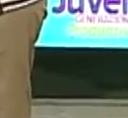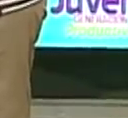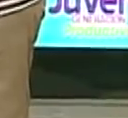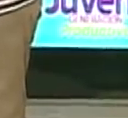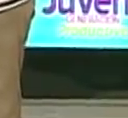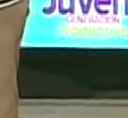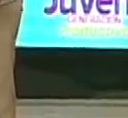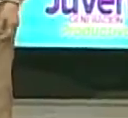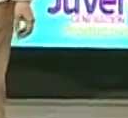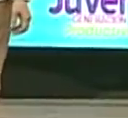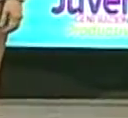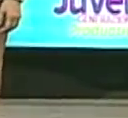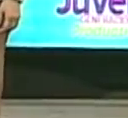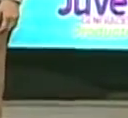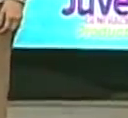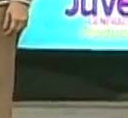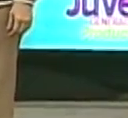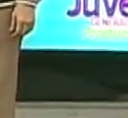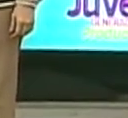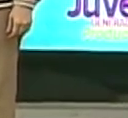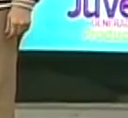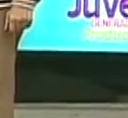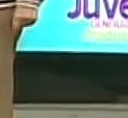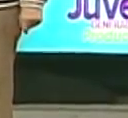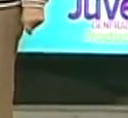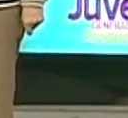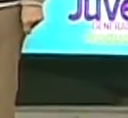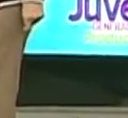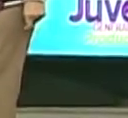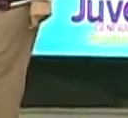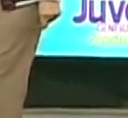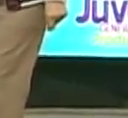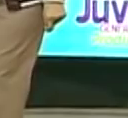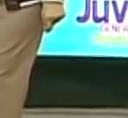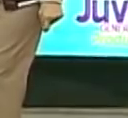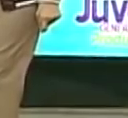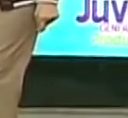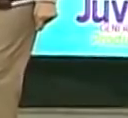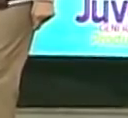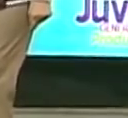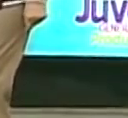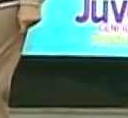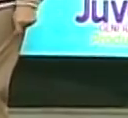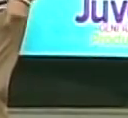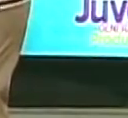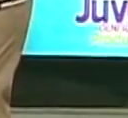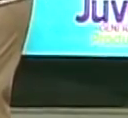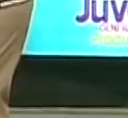Juvenil, que el presidente Nicolás Maduro ha dicho pues que irá directamente a la Asamblea Nacional Constituyente.